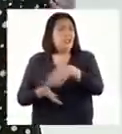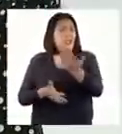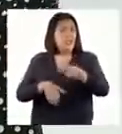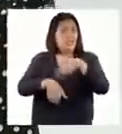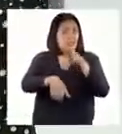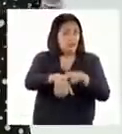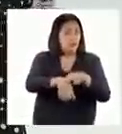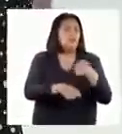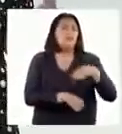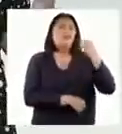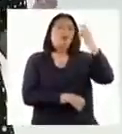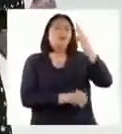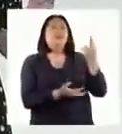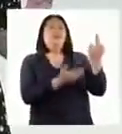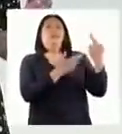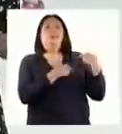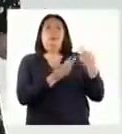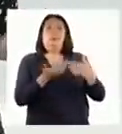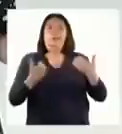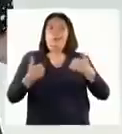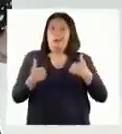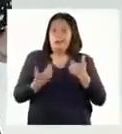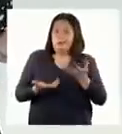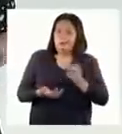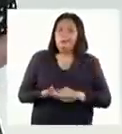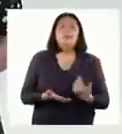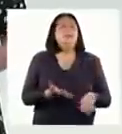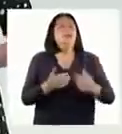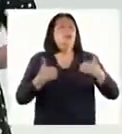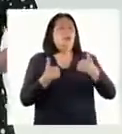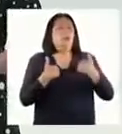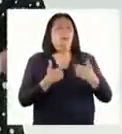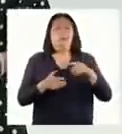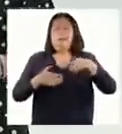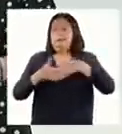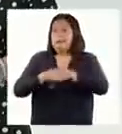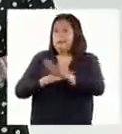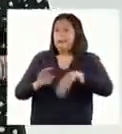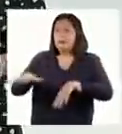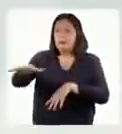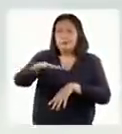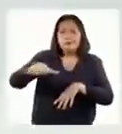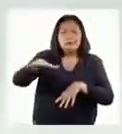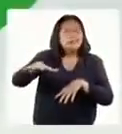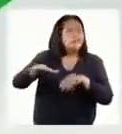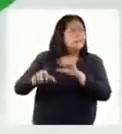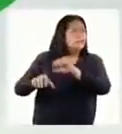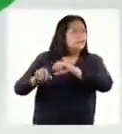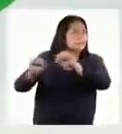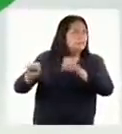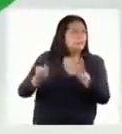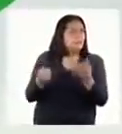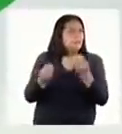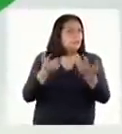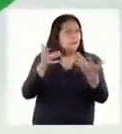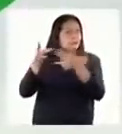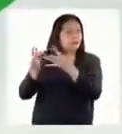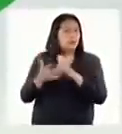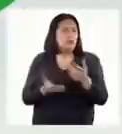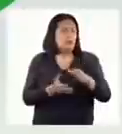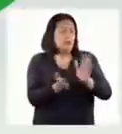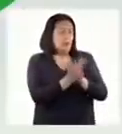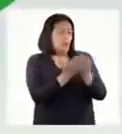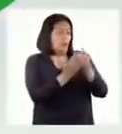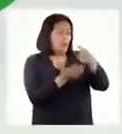vamos a descubrir el rol que cumplen los animales en los ecosistemas y cómo se relacionan entre ellos. Tengan a la mano un cuaderno u